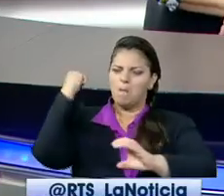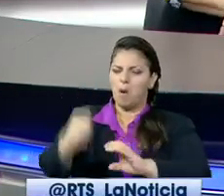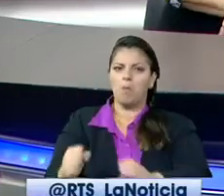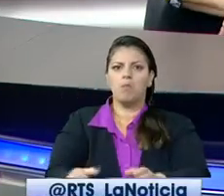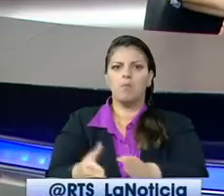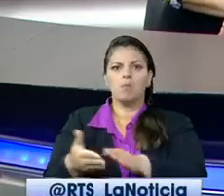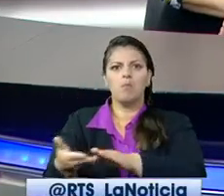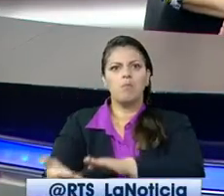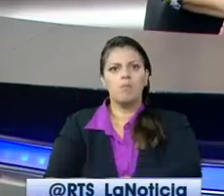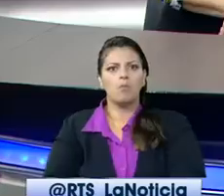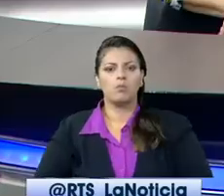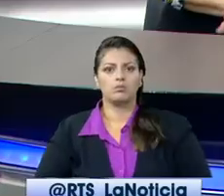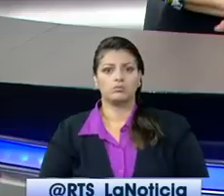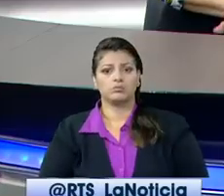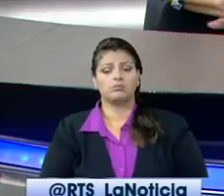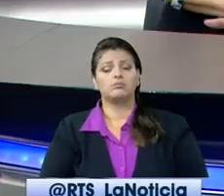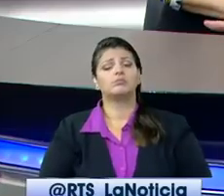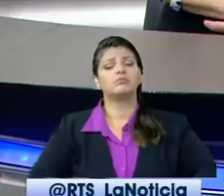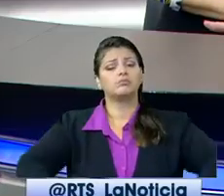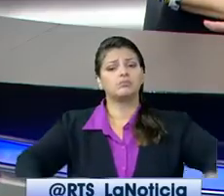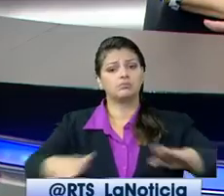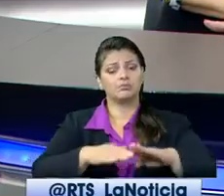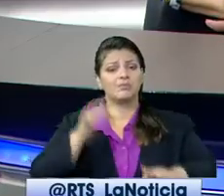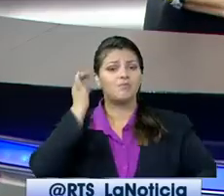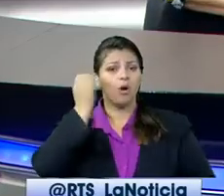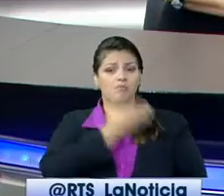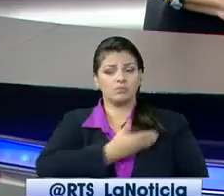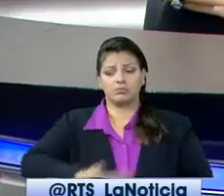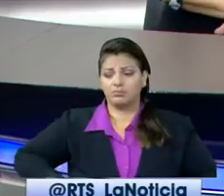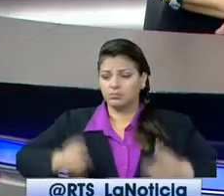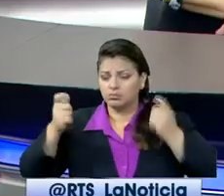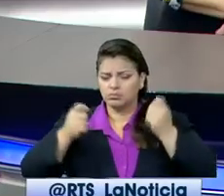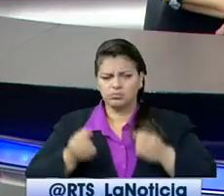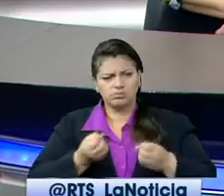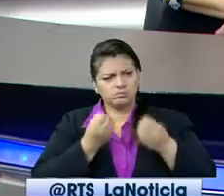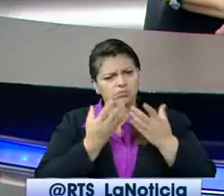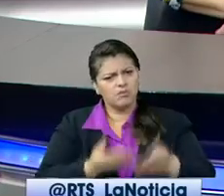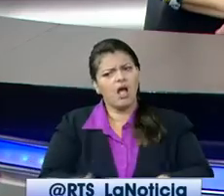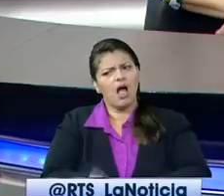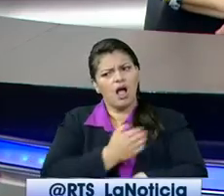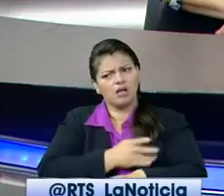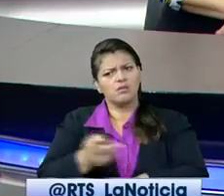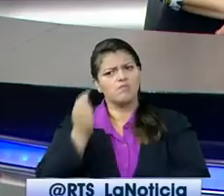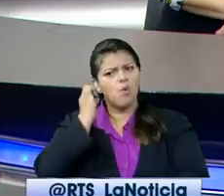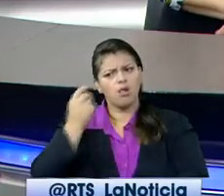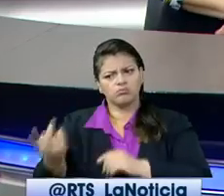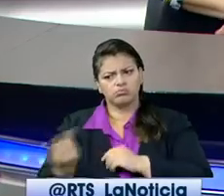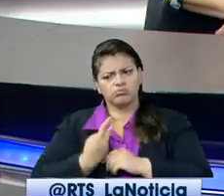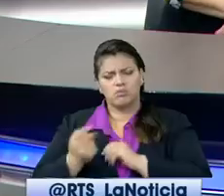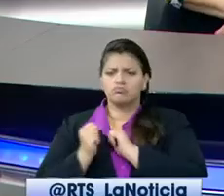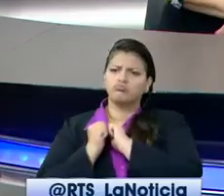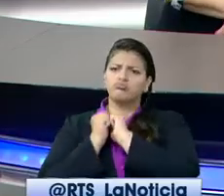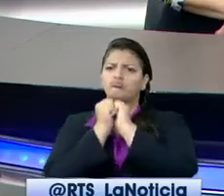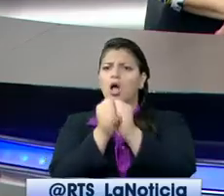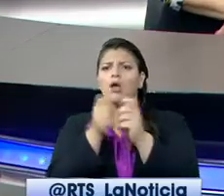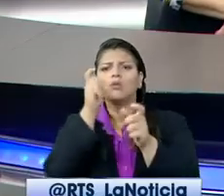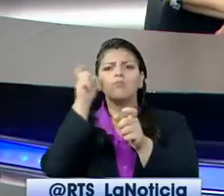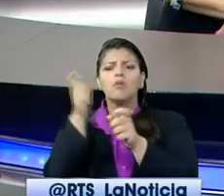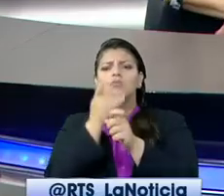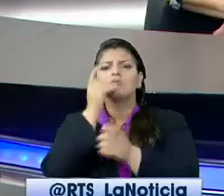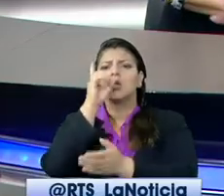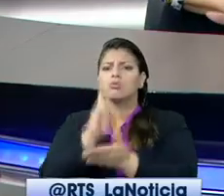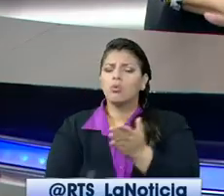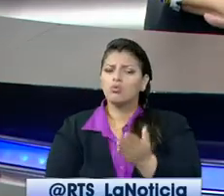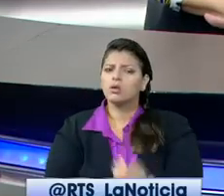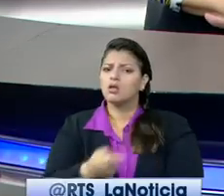sector donde ocurrió el crimen señaló que horas antes había acompañado a la OXISA a poner una denuncia por amenazas del